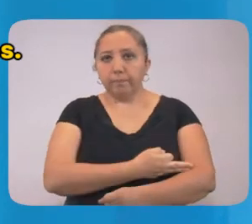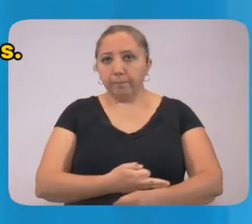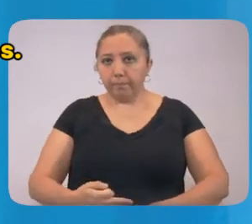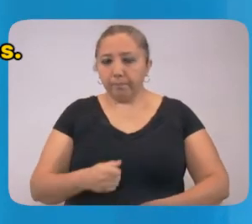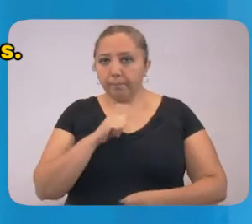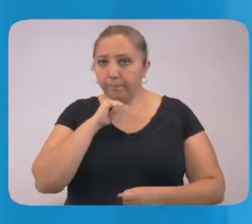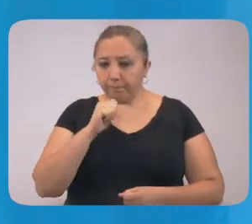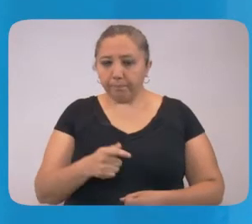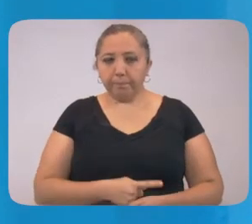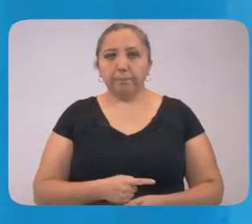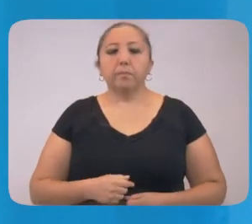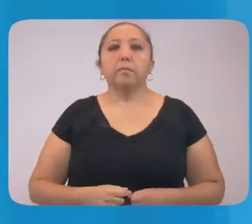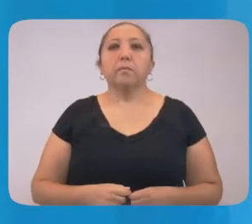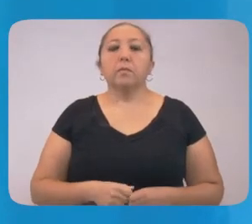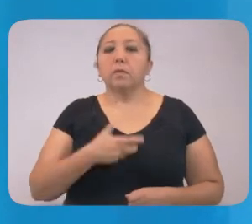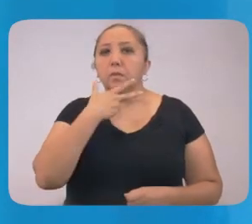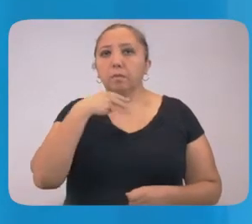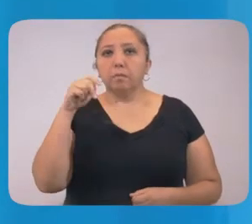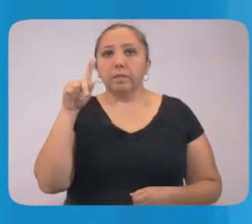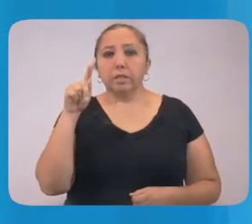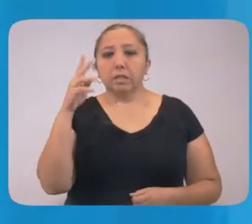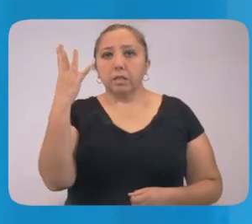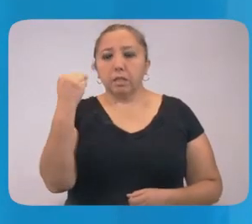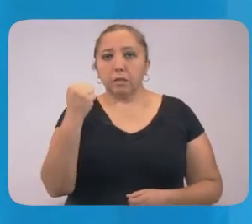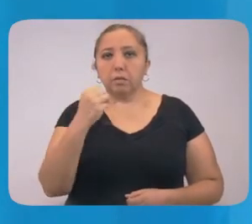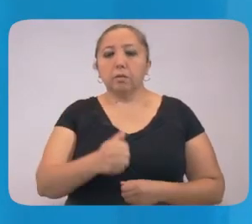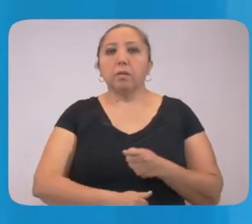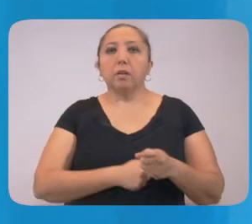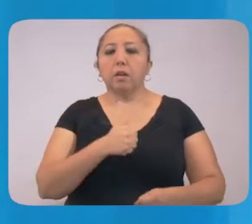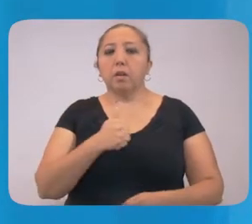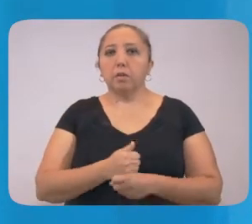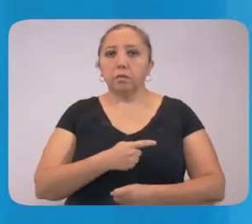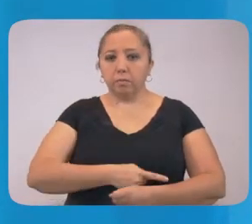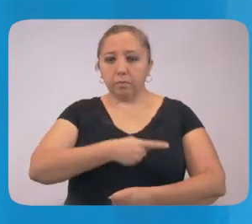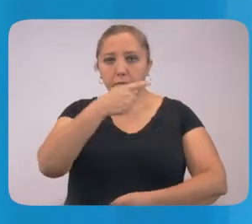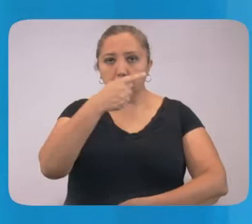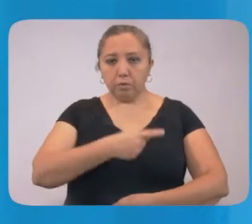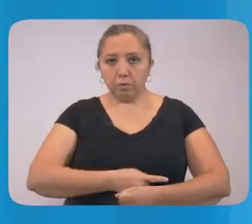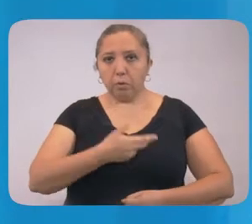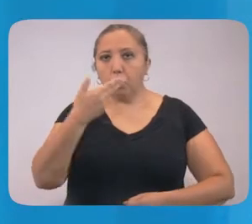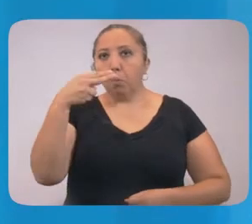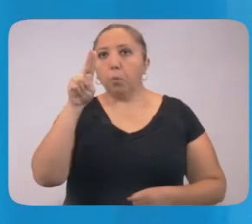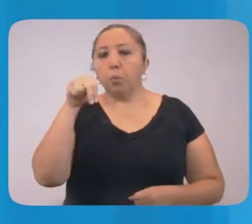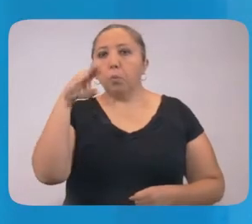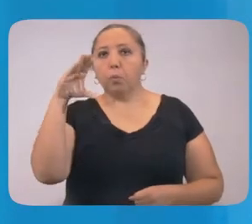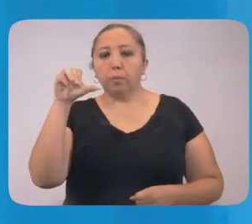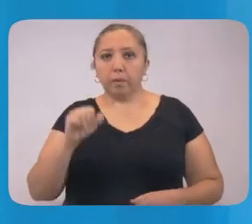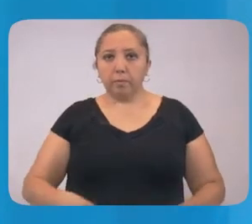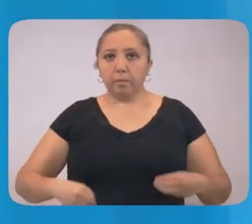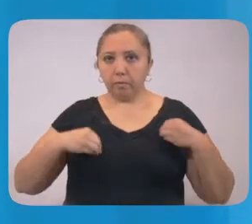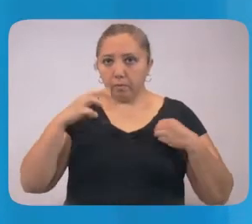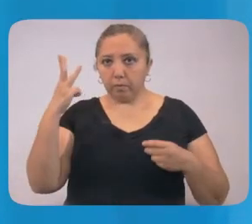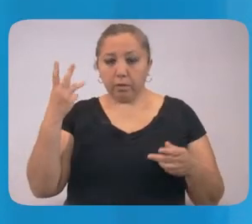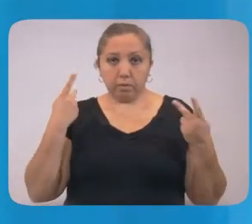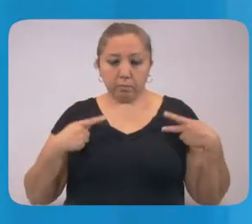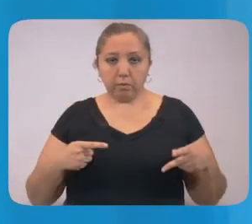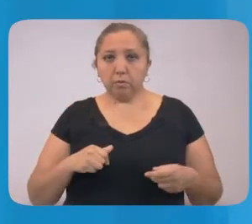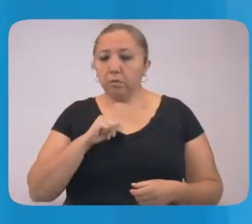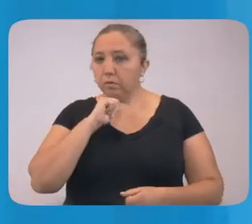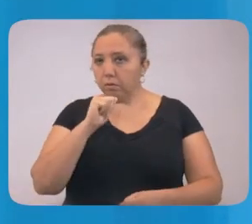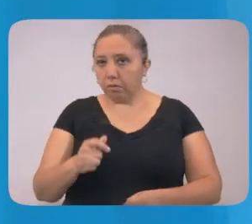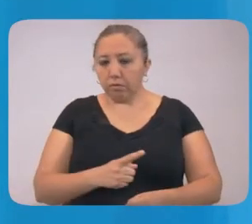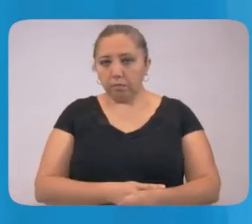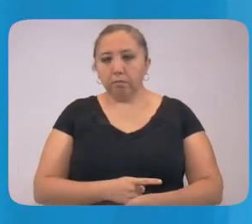síntomas hombre de 79 años de hunucmá con hipertensión convivía con 3 contactos los cuales se